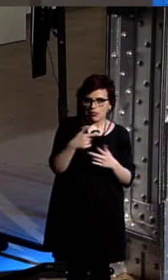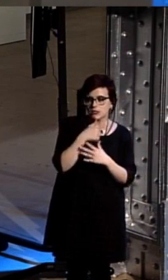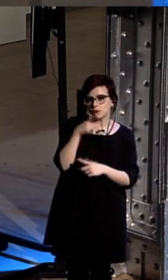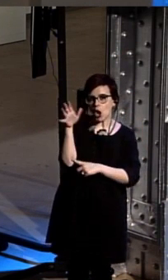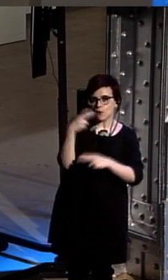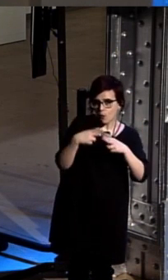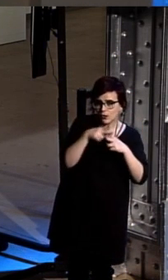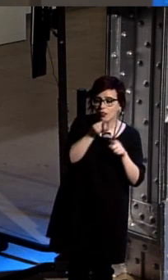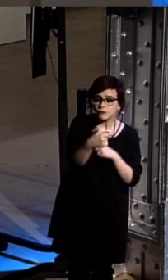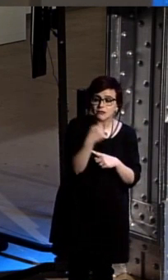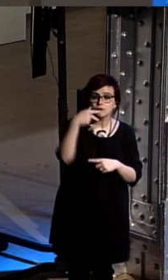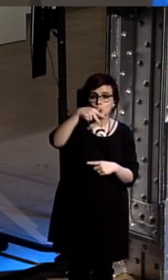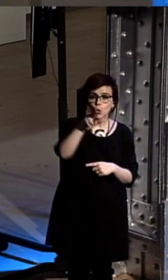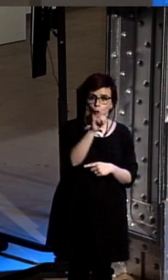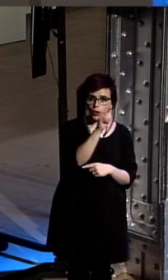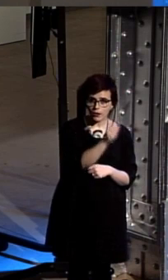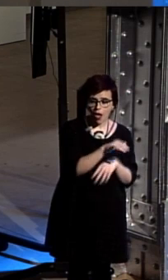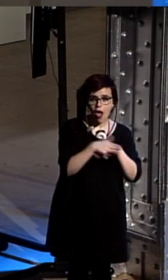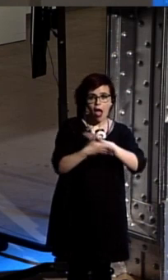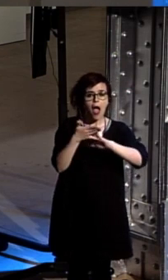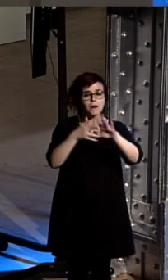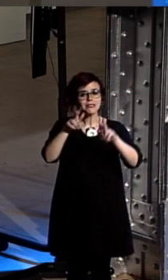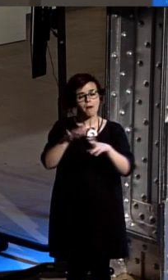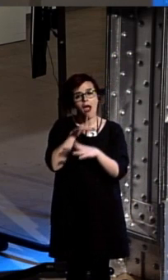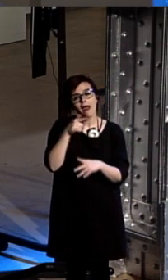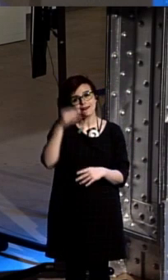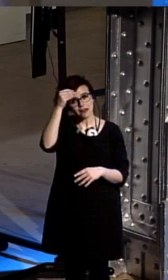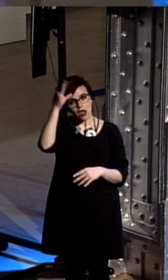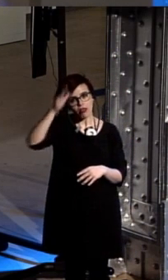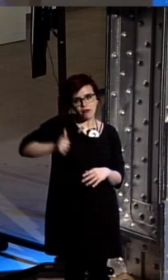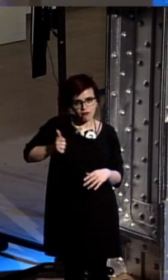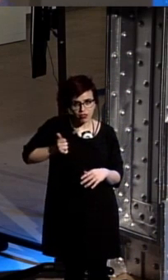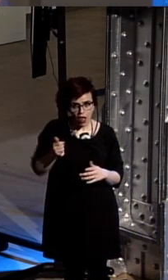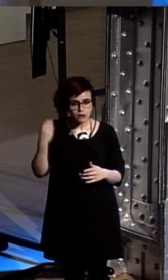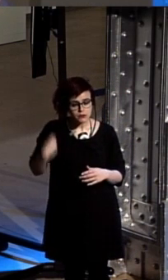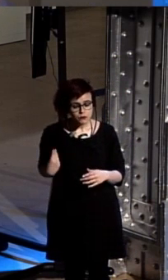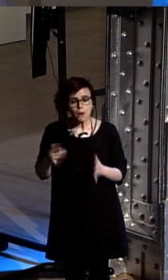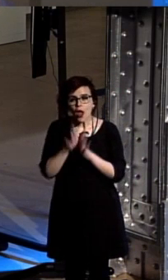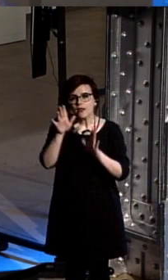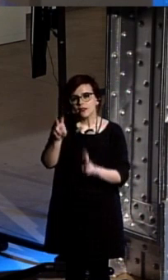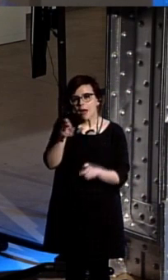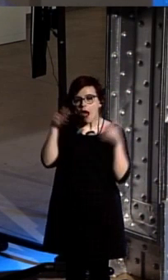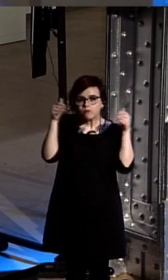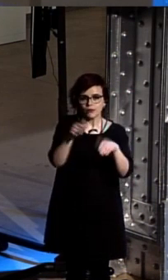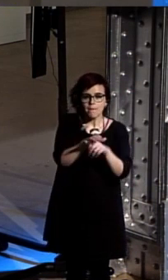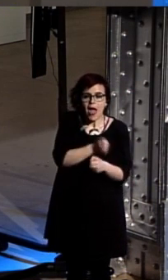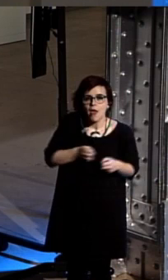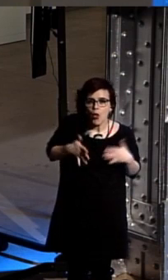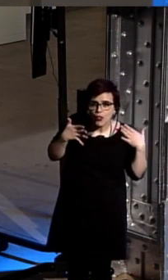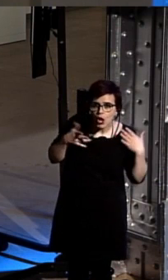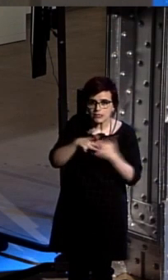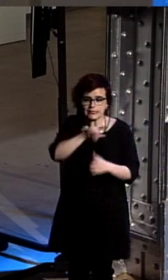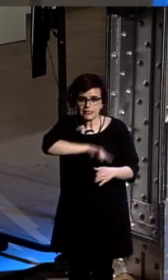sé que Nuria va a hablar también de la inteligencia artificial, pero hay una parte colectiva de la inteligencia artificial que es la emoción,